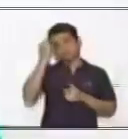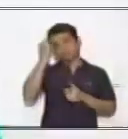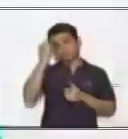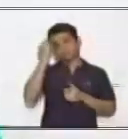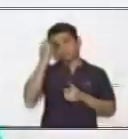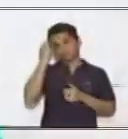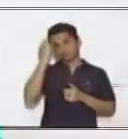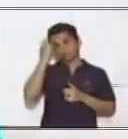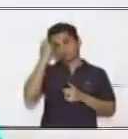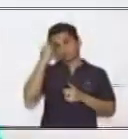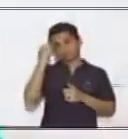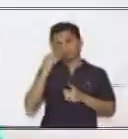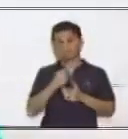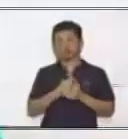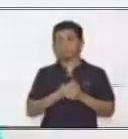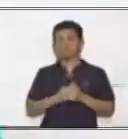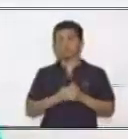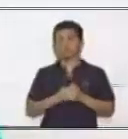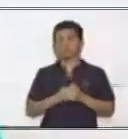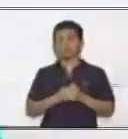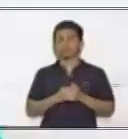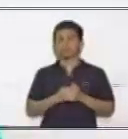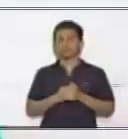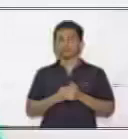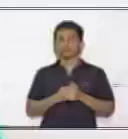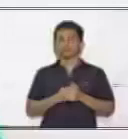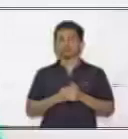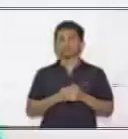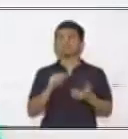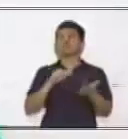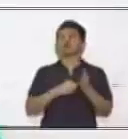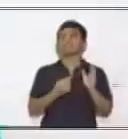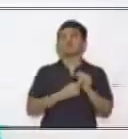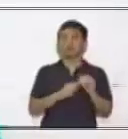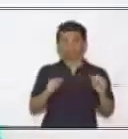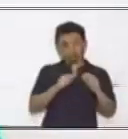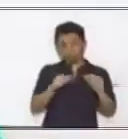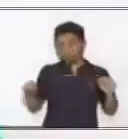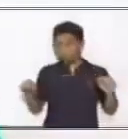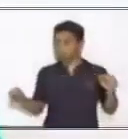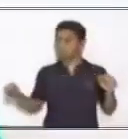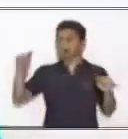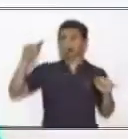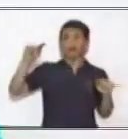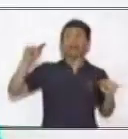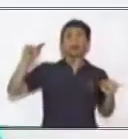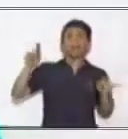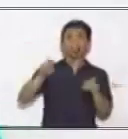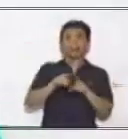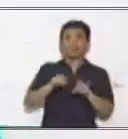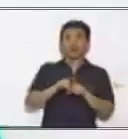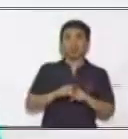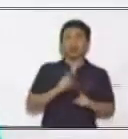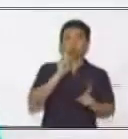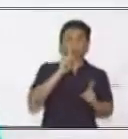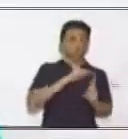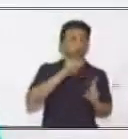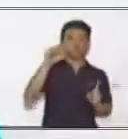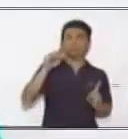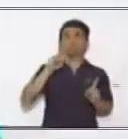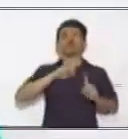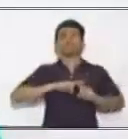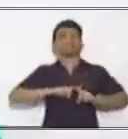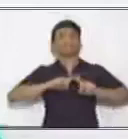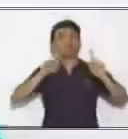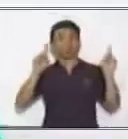Muy bien, en otras palabras, dos lados tienen la misma dimensión y otro es distinto. Puede ser mayor o